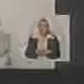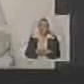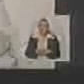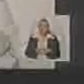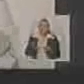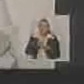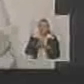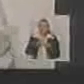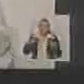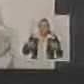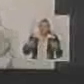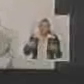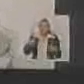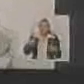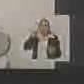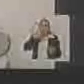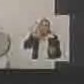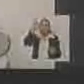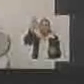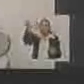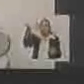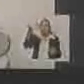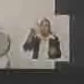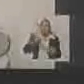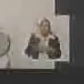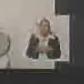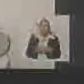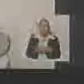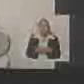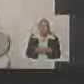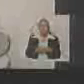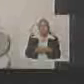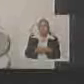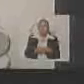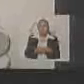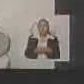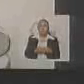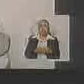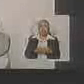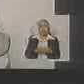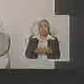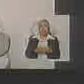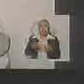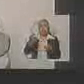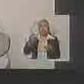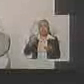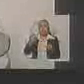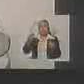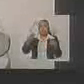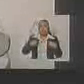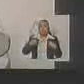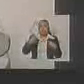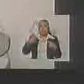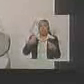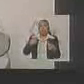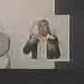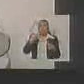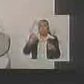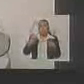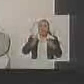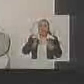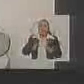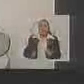Como ciudadano, yo he exigido justamente a la administración, así como a mi país, que realmente seamos